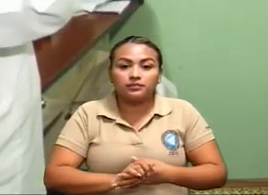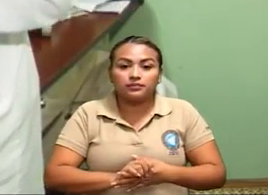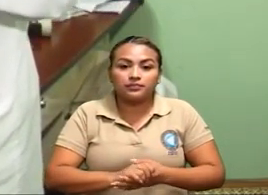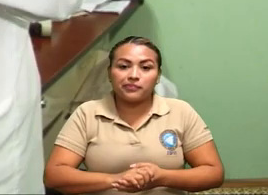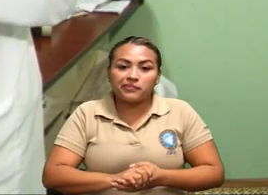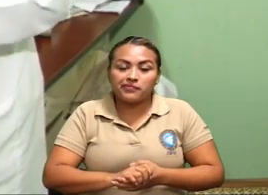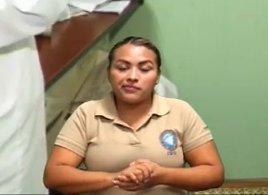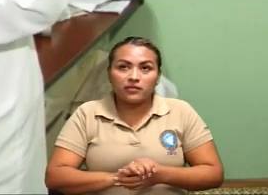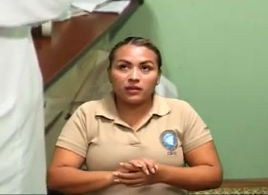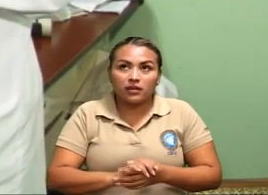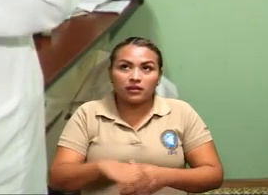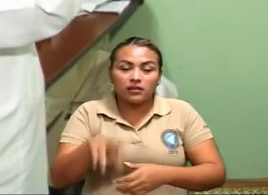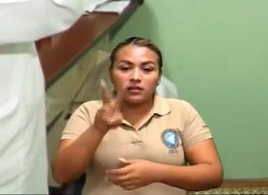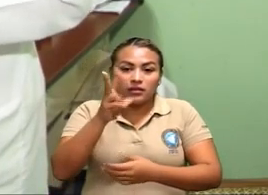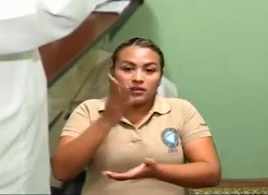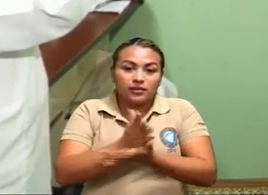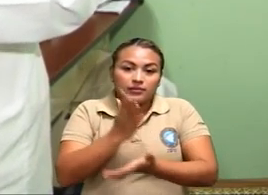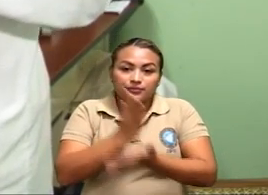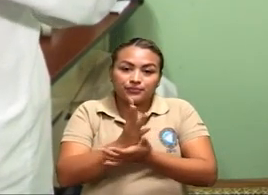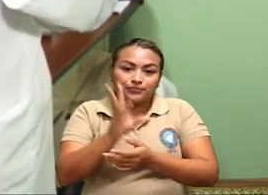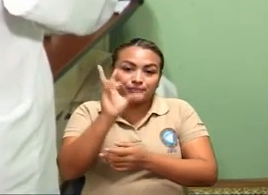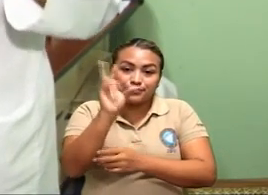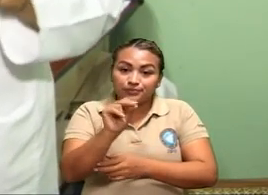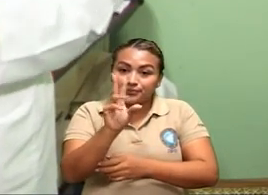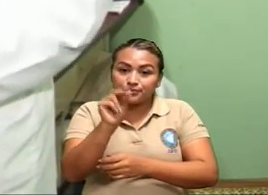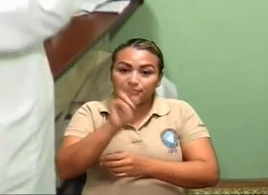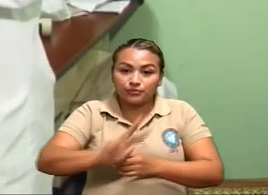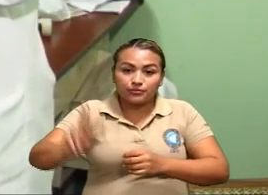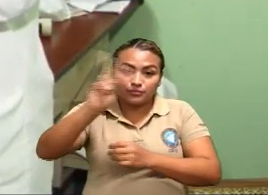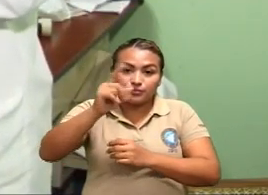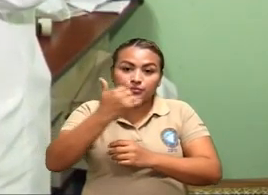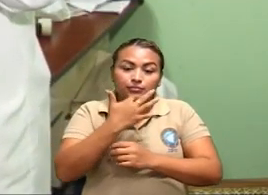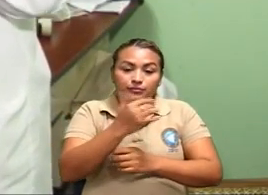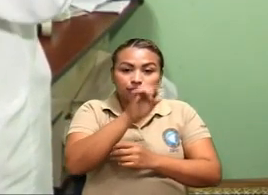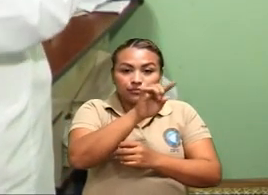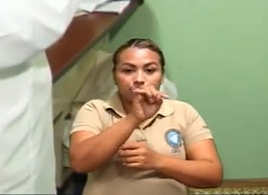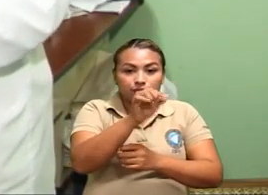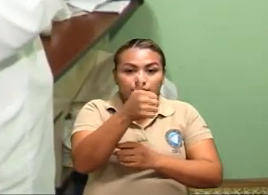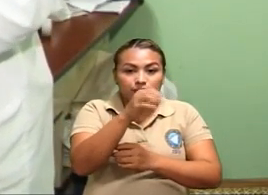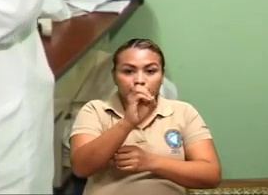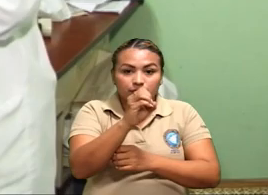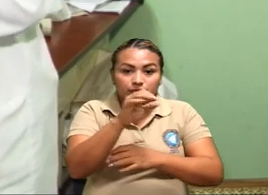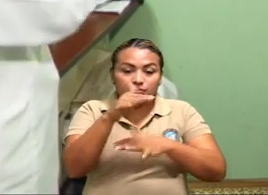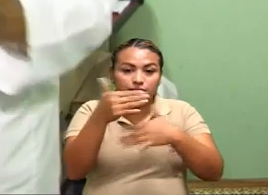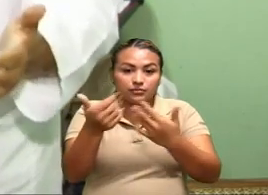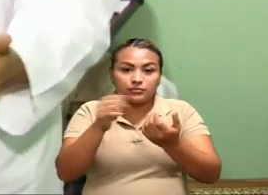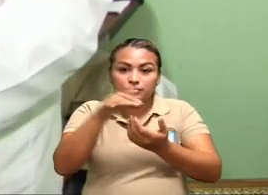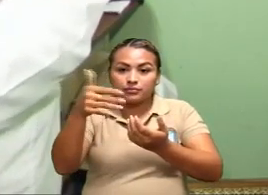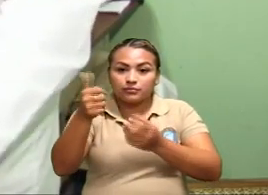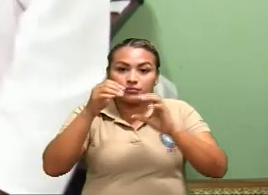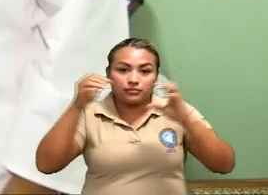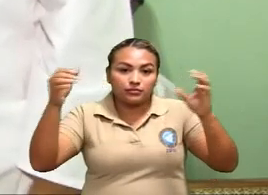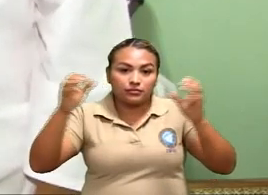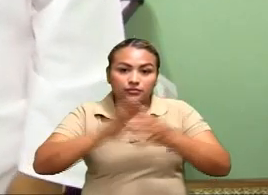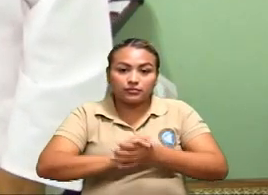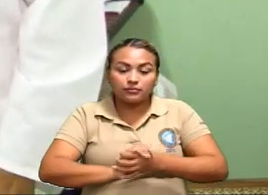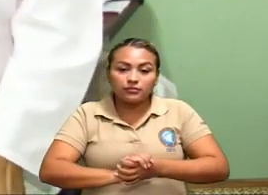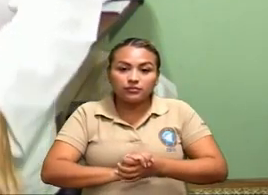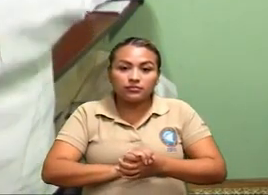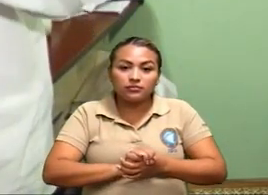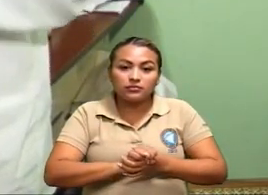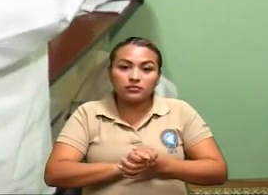dos veces multiplicado, no al cuadrado, porque si lo hacemos 1.60 por 2 nos da otra cosa y ya no nos da el peso ideal,